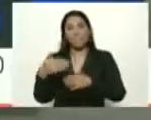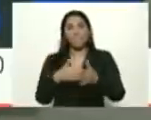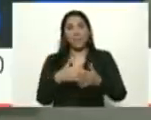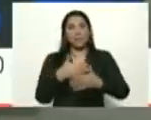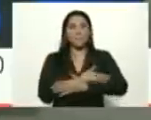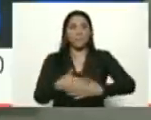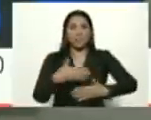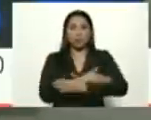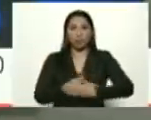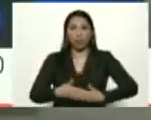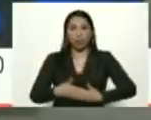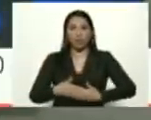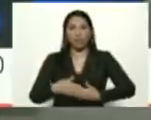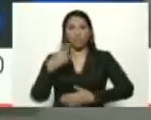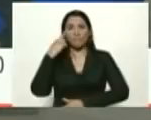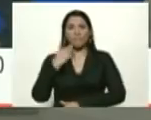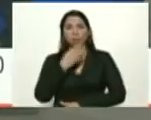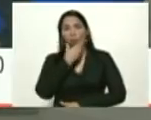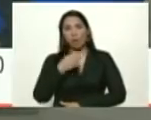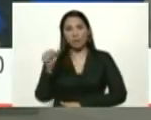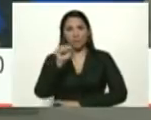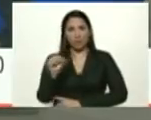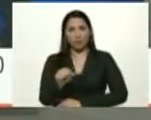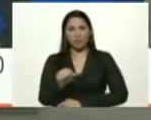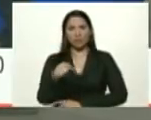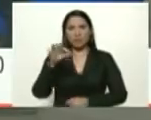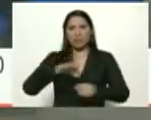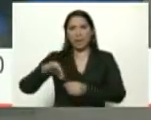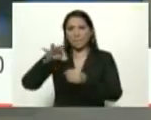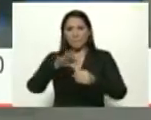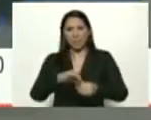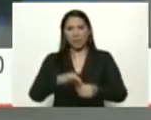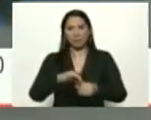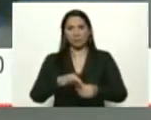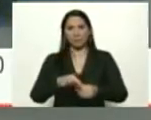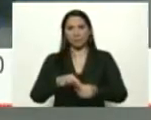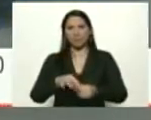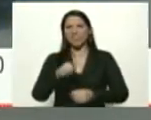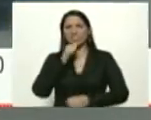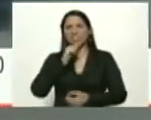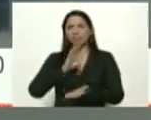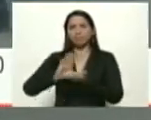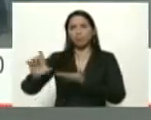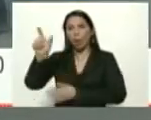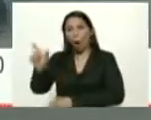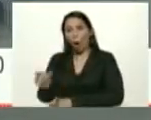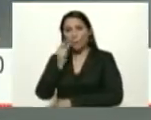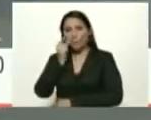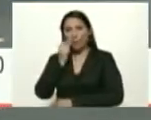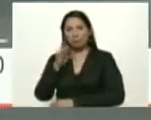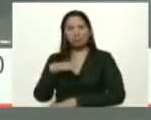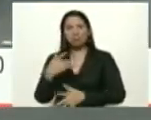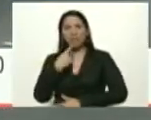451.000 millones de bolívares para la siembra. Recibe Honorio Palencia. Honorio, ¿qué me dices de la siembra?